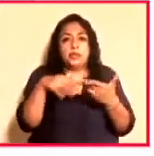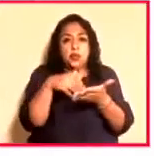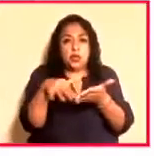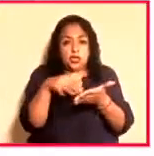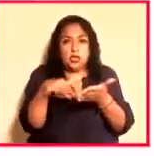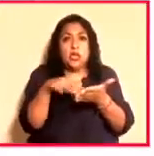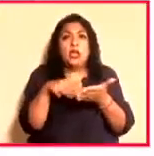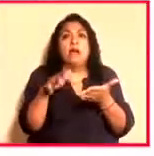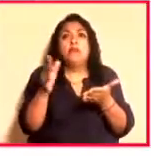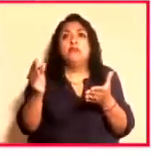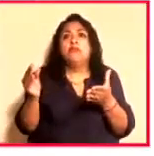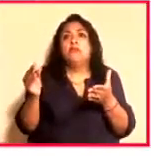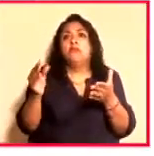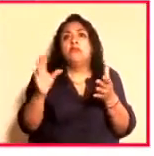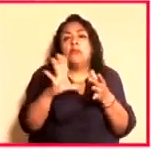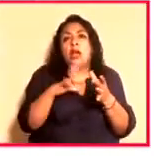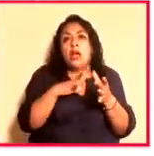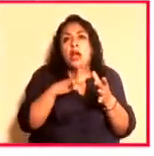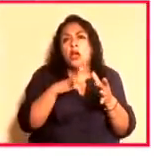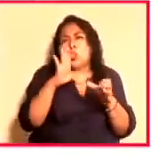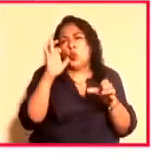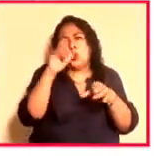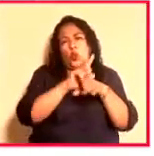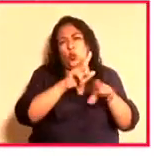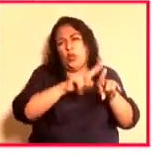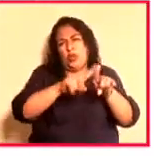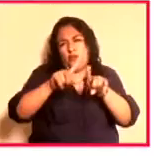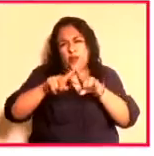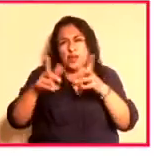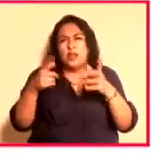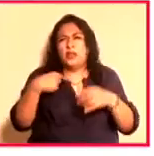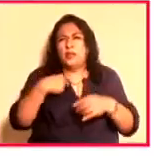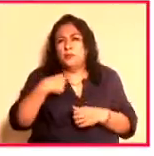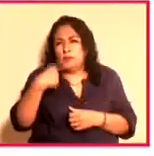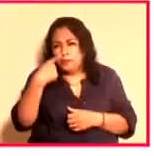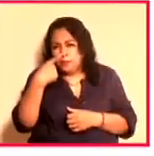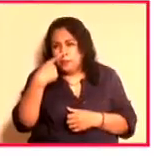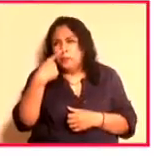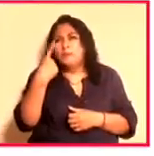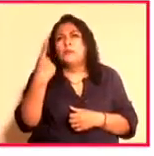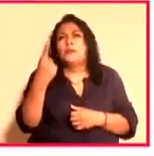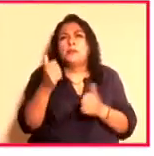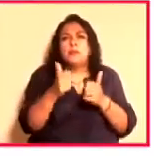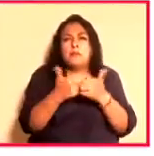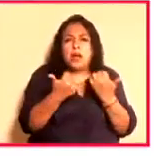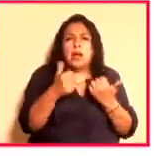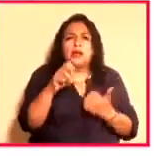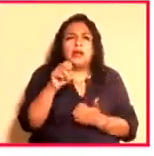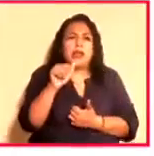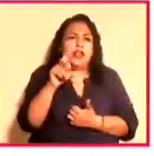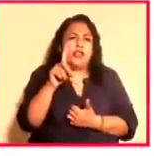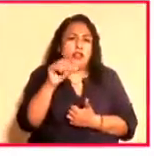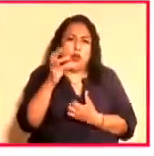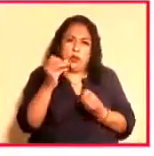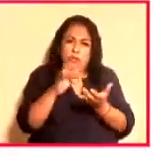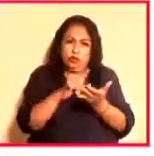abreven de esa multiculturalidad y de esos olores a pan y adobe. Muchas gracias.